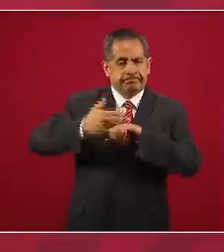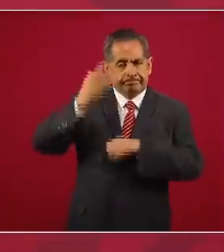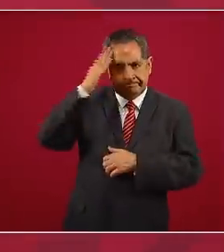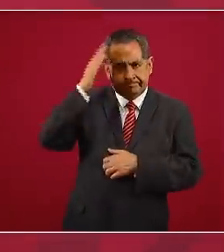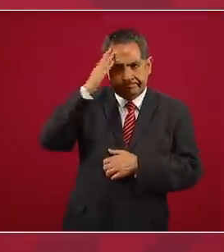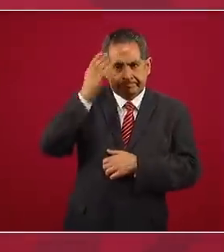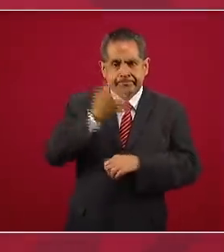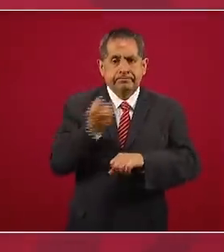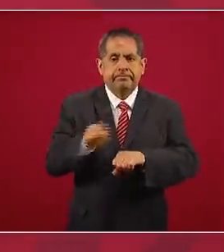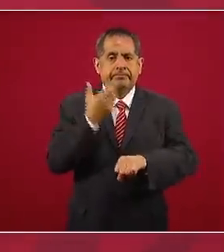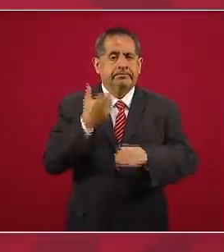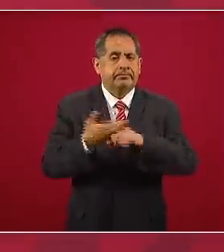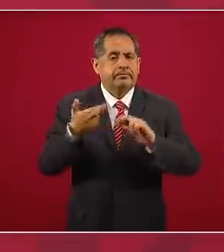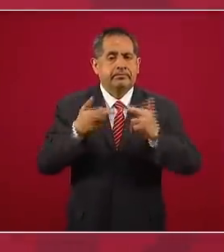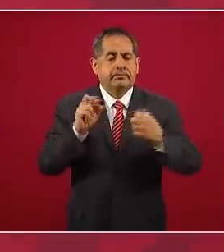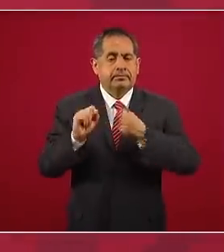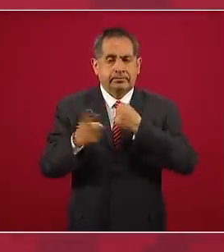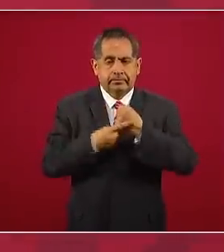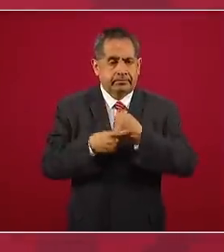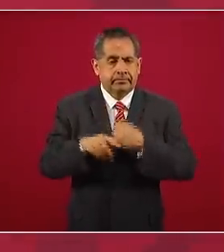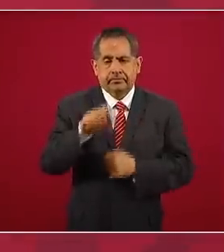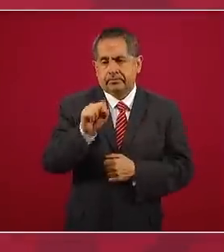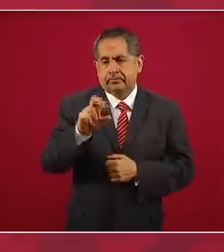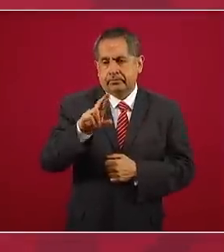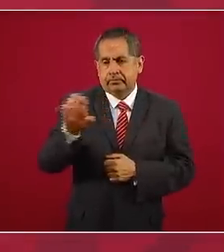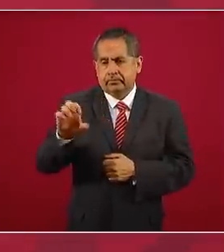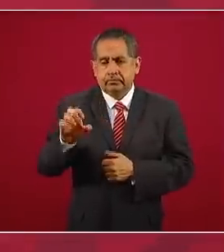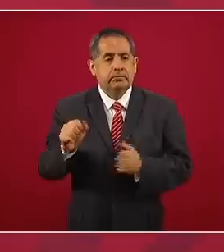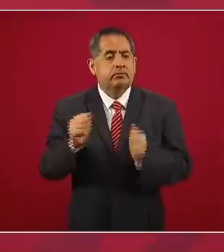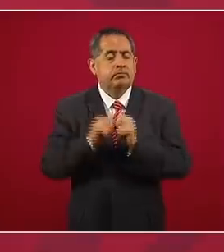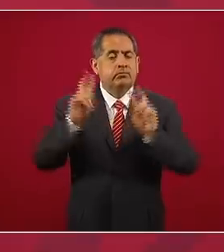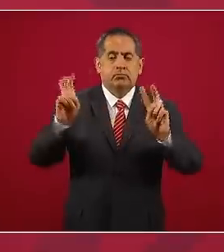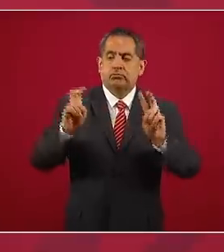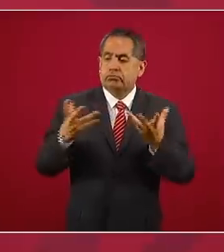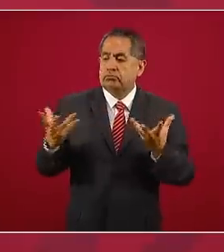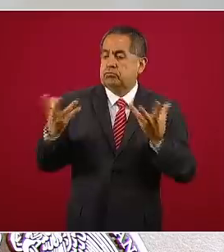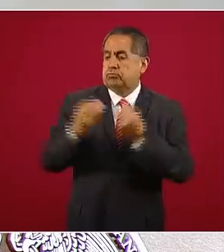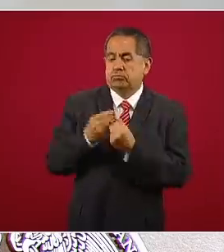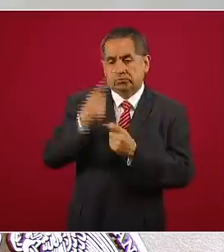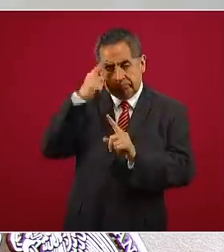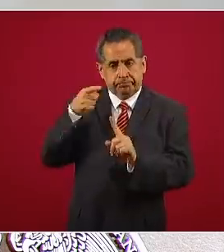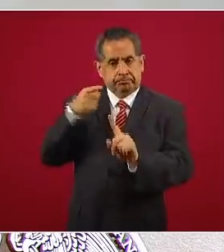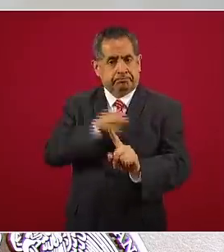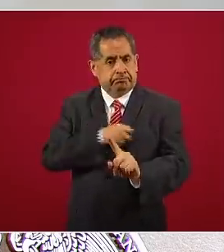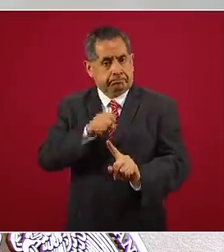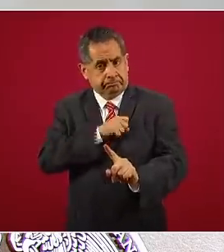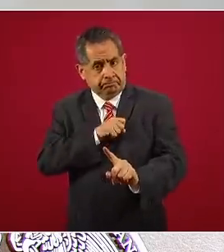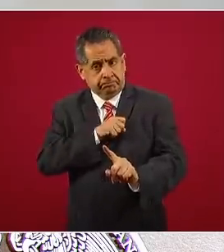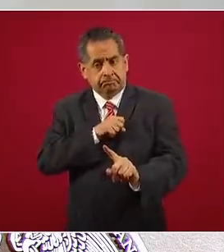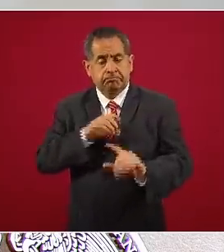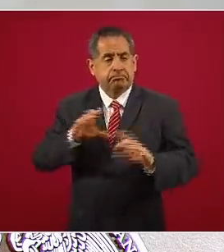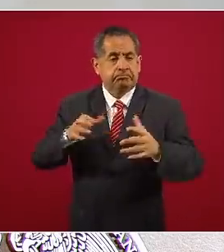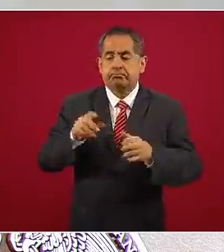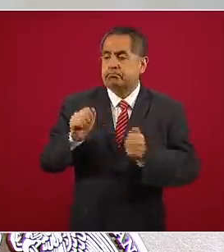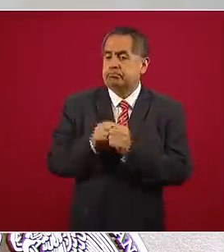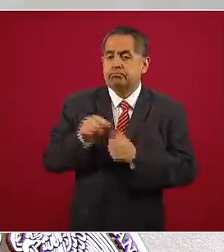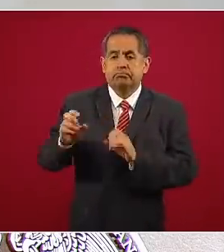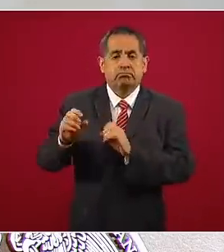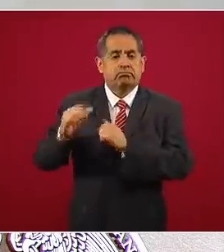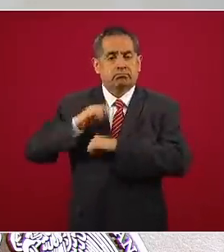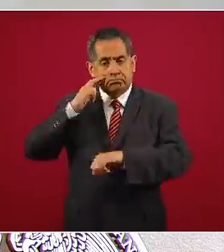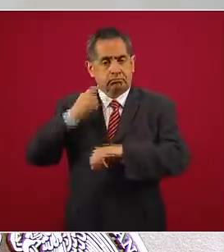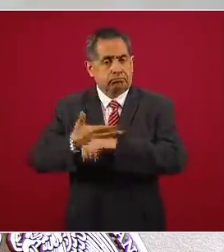secretaria de relaciones exteriores a través de juntos por la salud e impulsada por la oficina de la presidencia por el